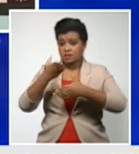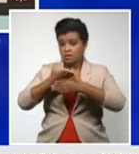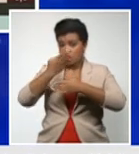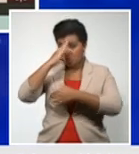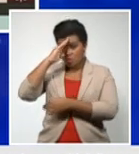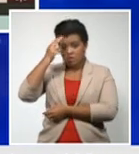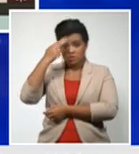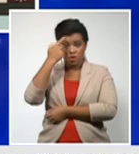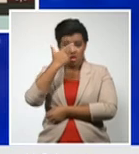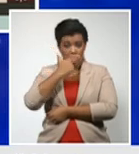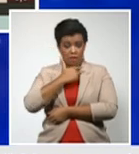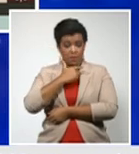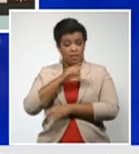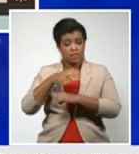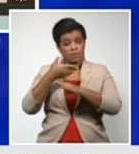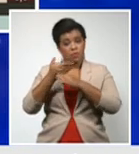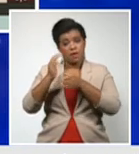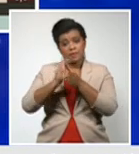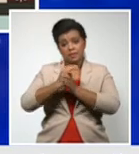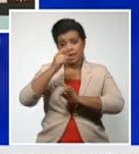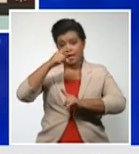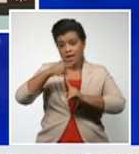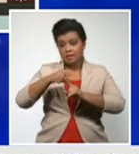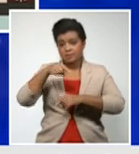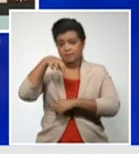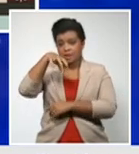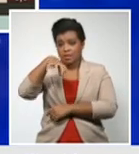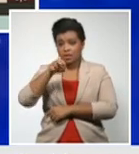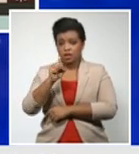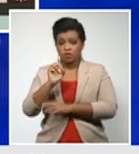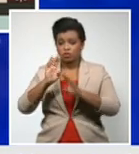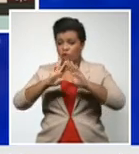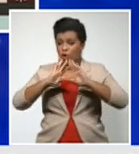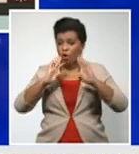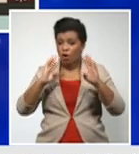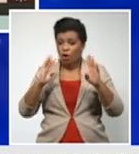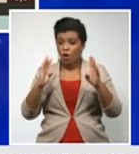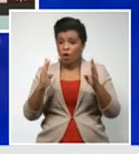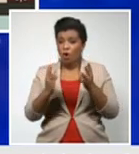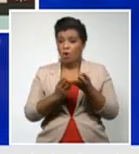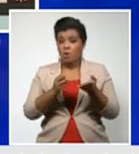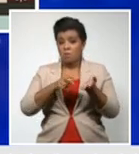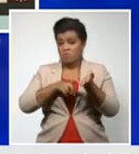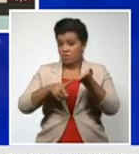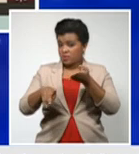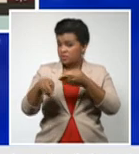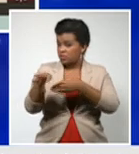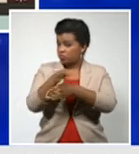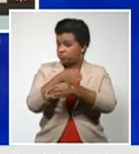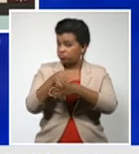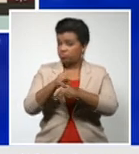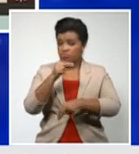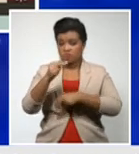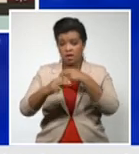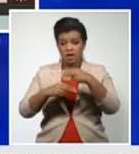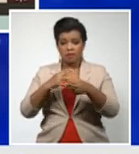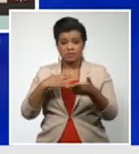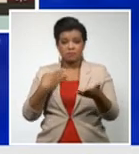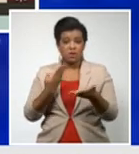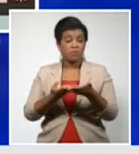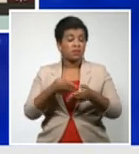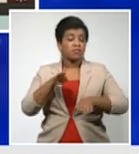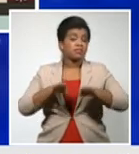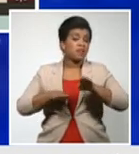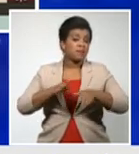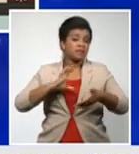menor medida Matanzas, Pinar del Río, están todos los territorios con el número de muestras en dependencia de la